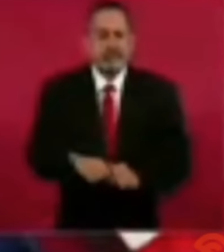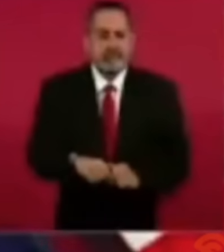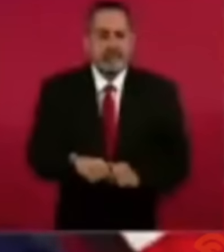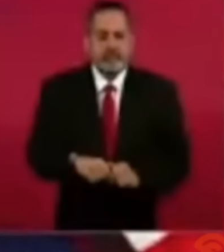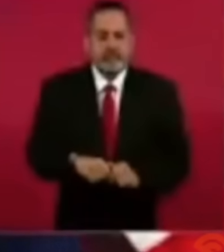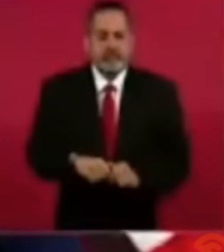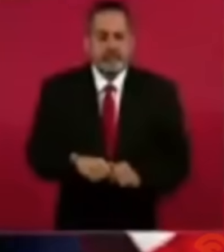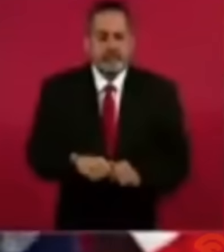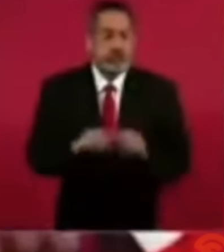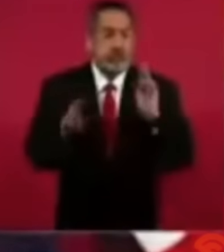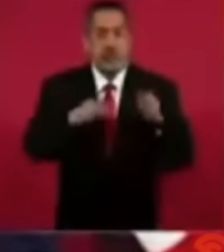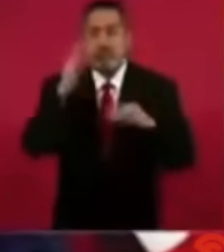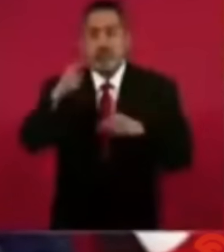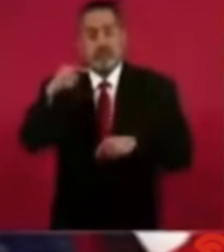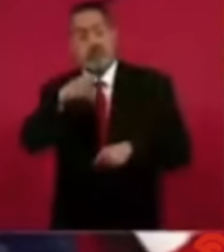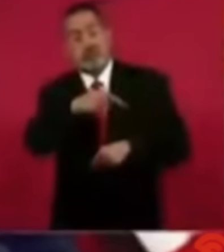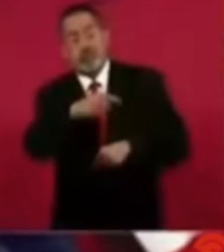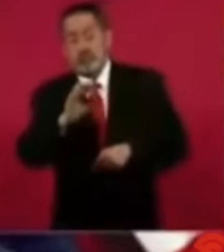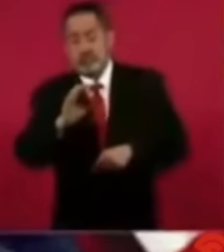en el mundo,